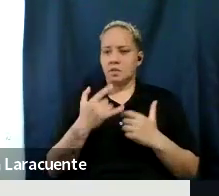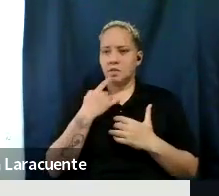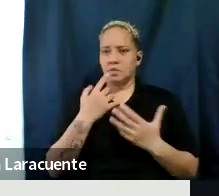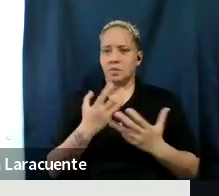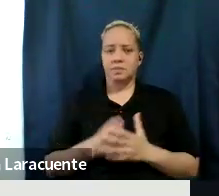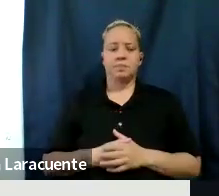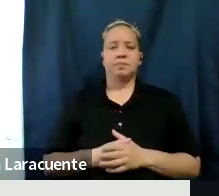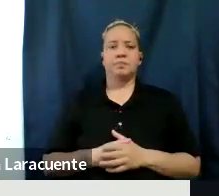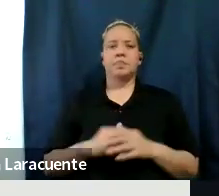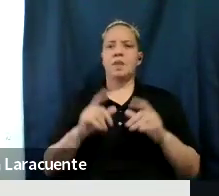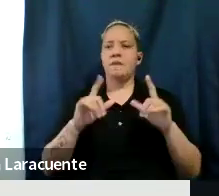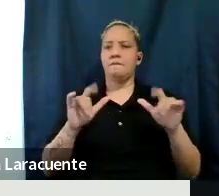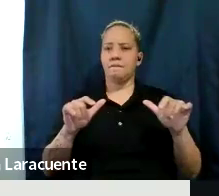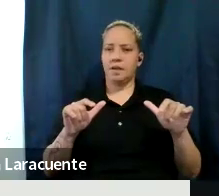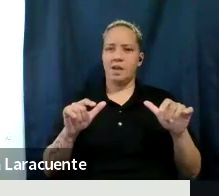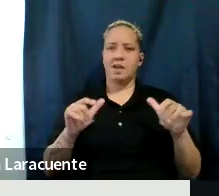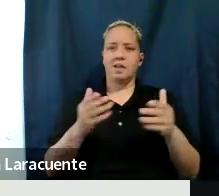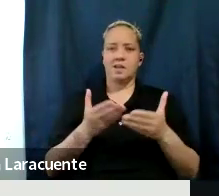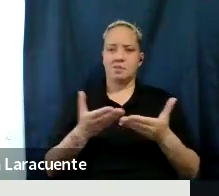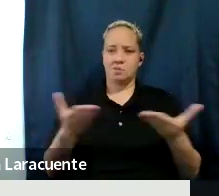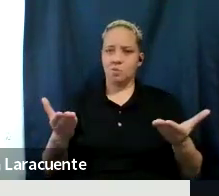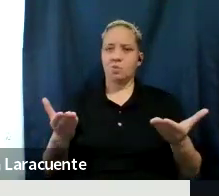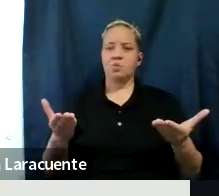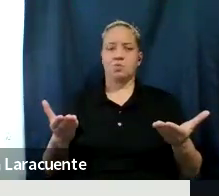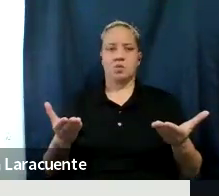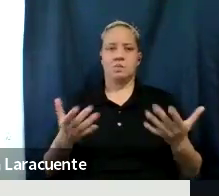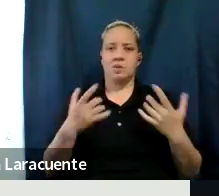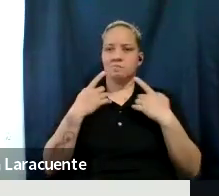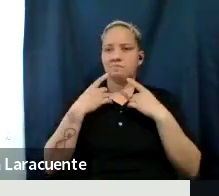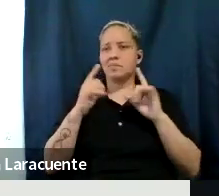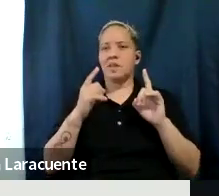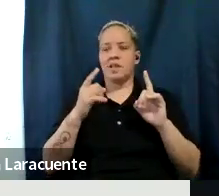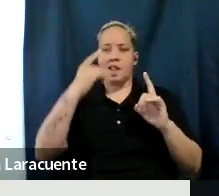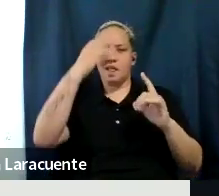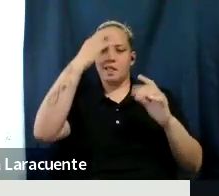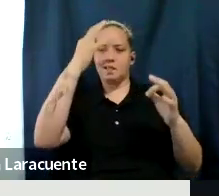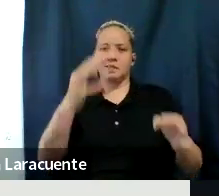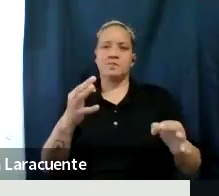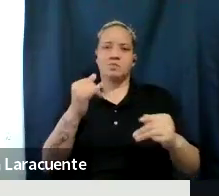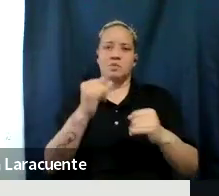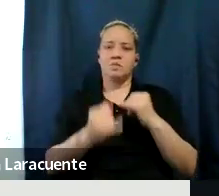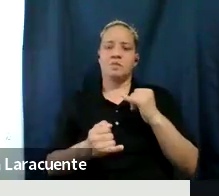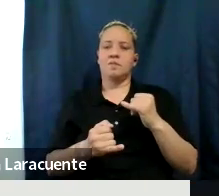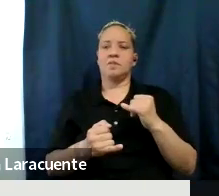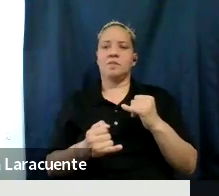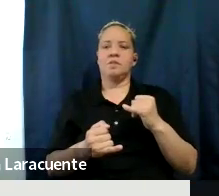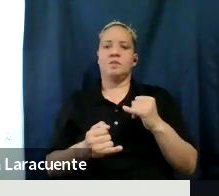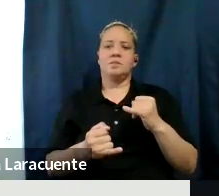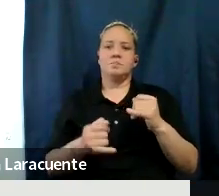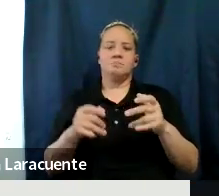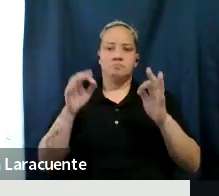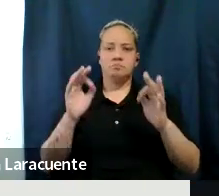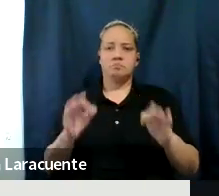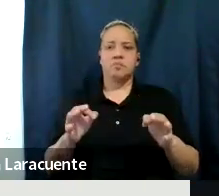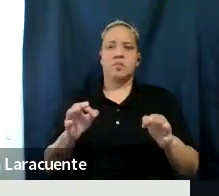que hay una serie de factores que finalmente condujeron a la decisión final y definitiva